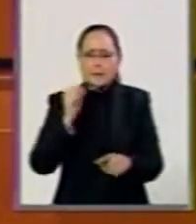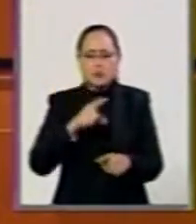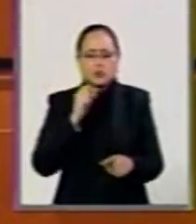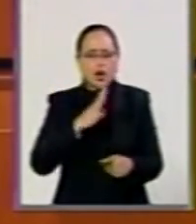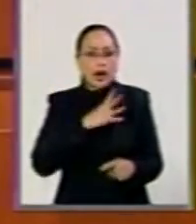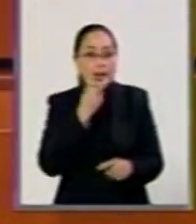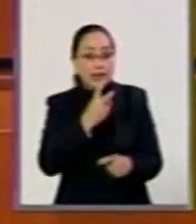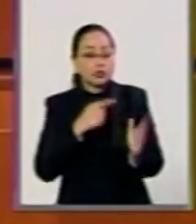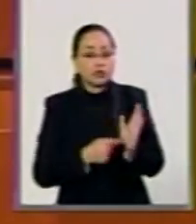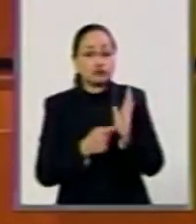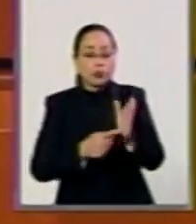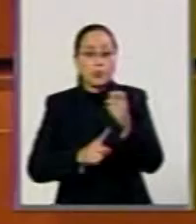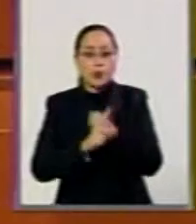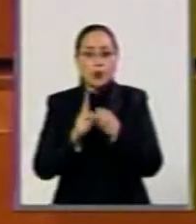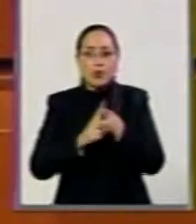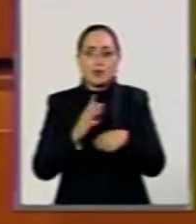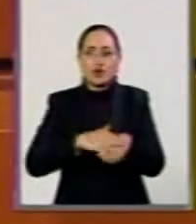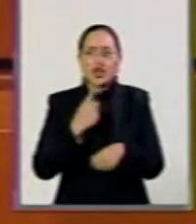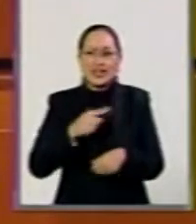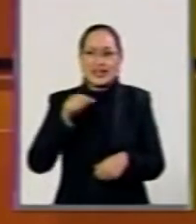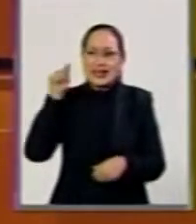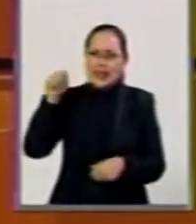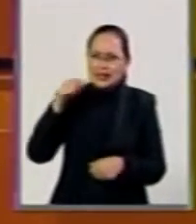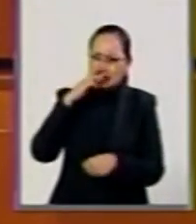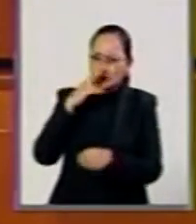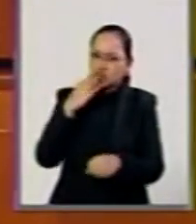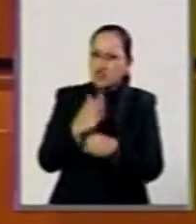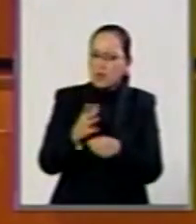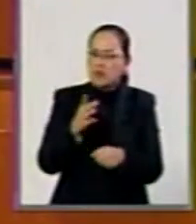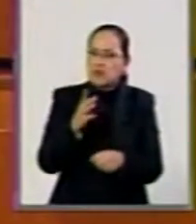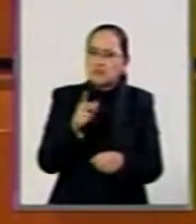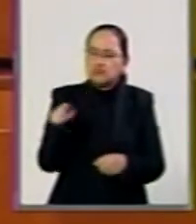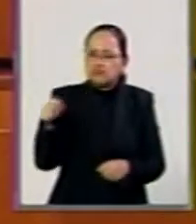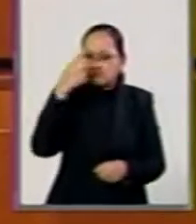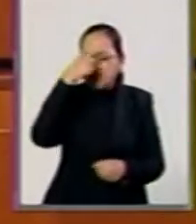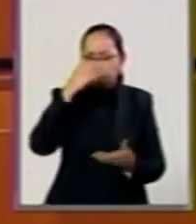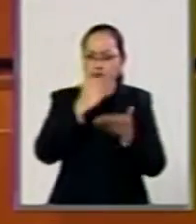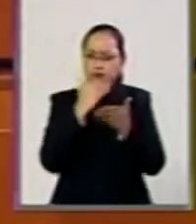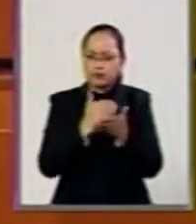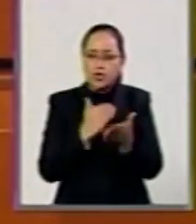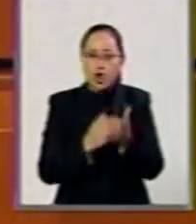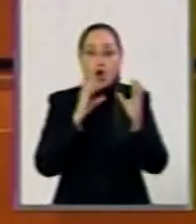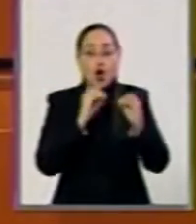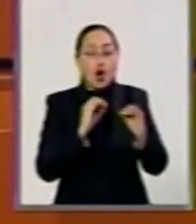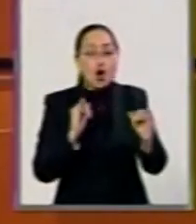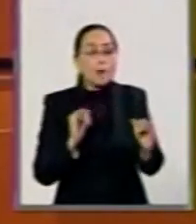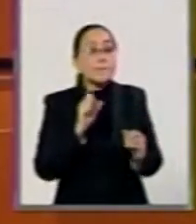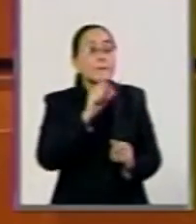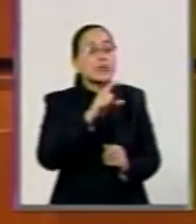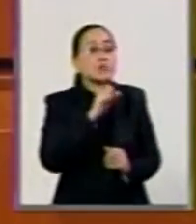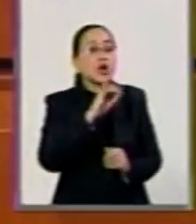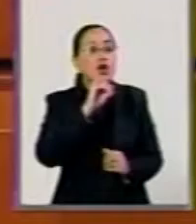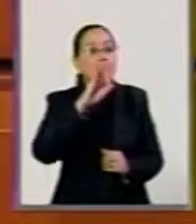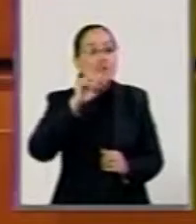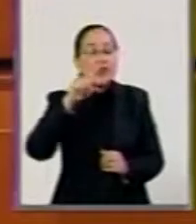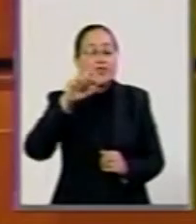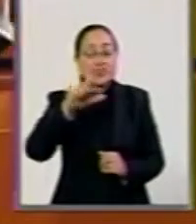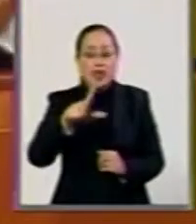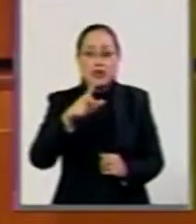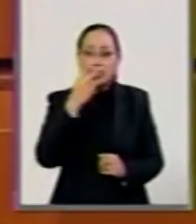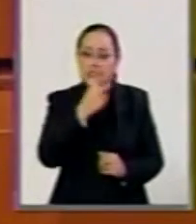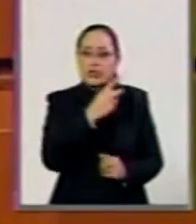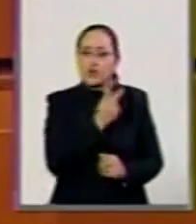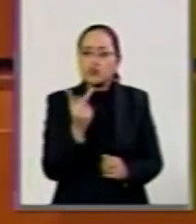polémica respecto a si tenía que ser la Secretaría de Gobernación o el Instituto Federal de las Telecomunicaciones